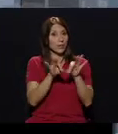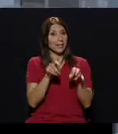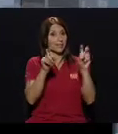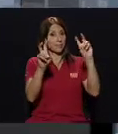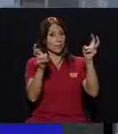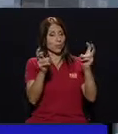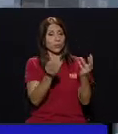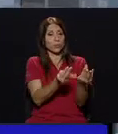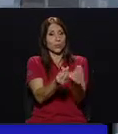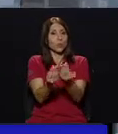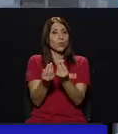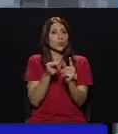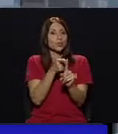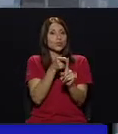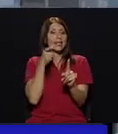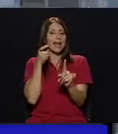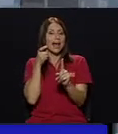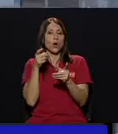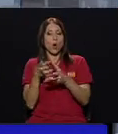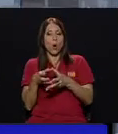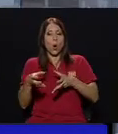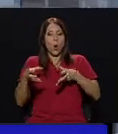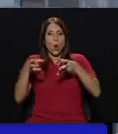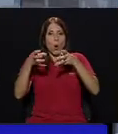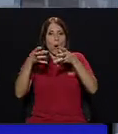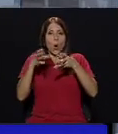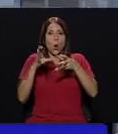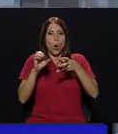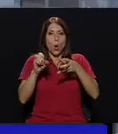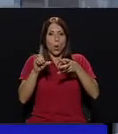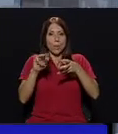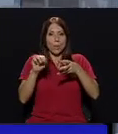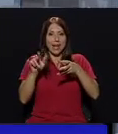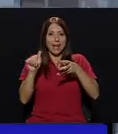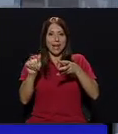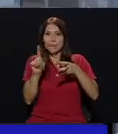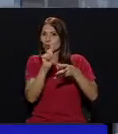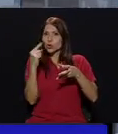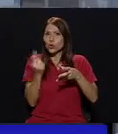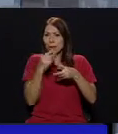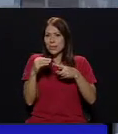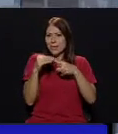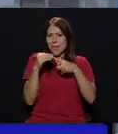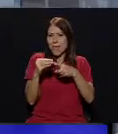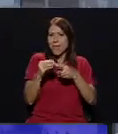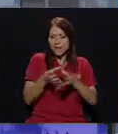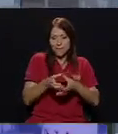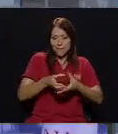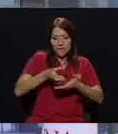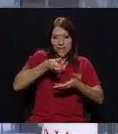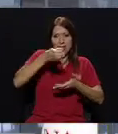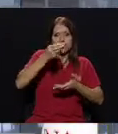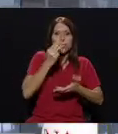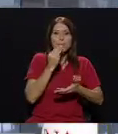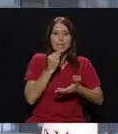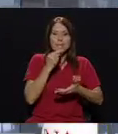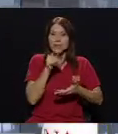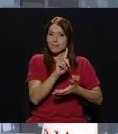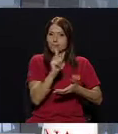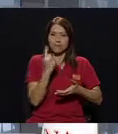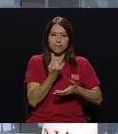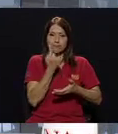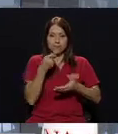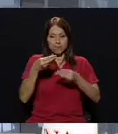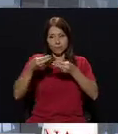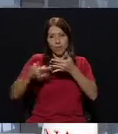Y es importante retomar este punto de los productos derivados de la colmena, porque como hemos hablado a lo largo del programa, van más allá del frasco de miel de